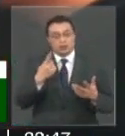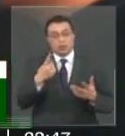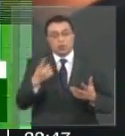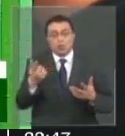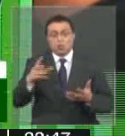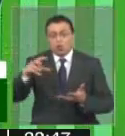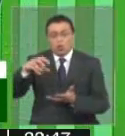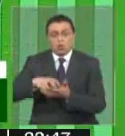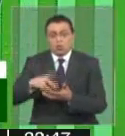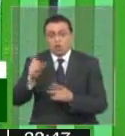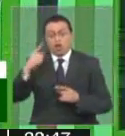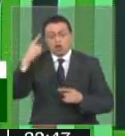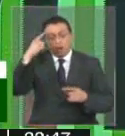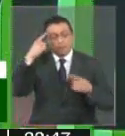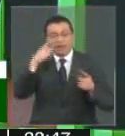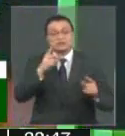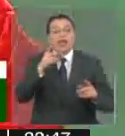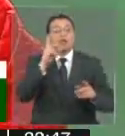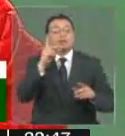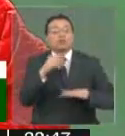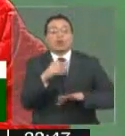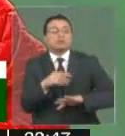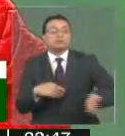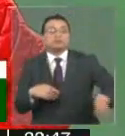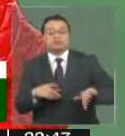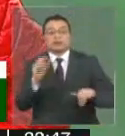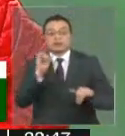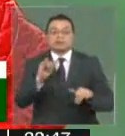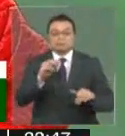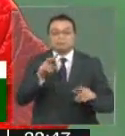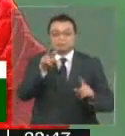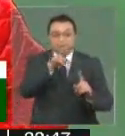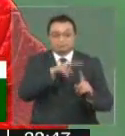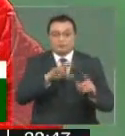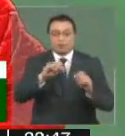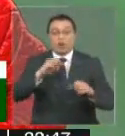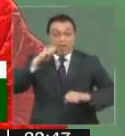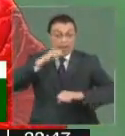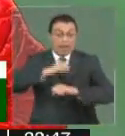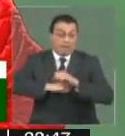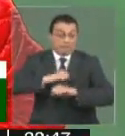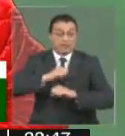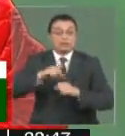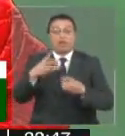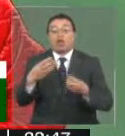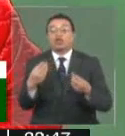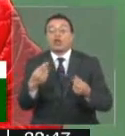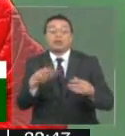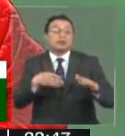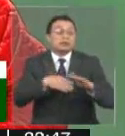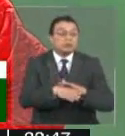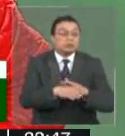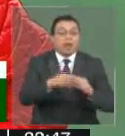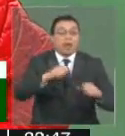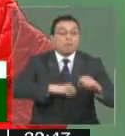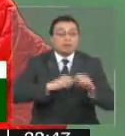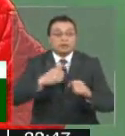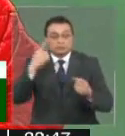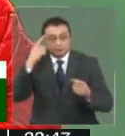las áreas donde no se piensa en las personas en situación de discapacidad. Por lo mismo, se visualiza como en las empresas, en dónde incluirlas dentro de la empresa, tal